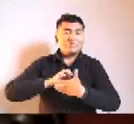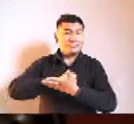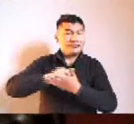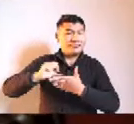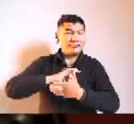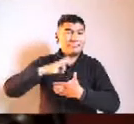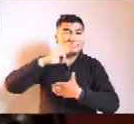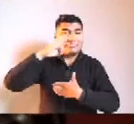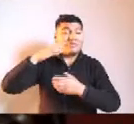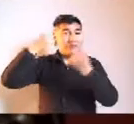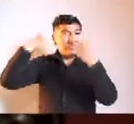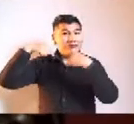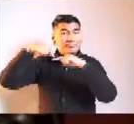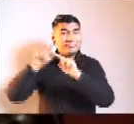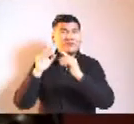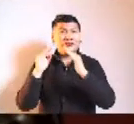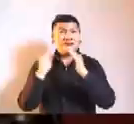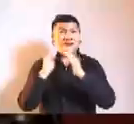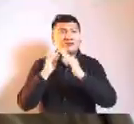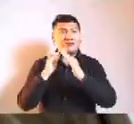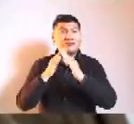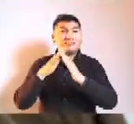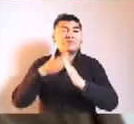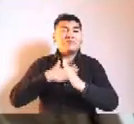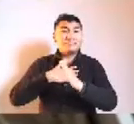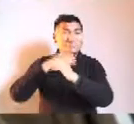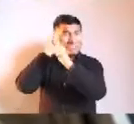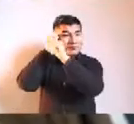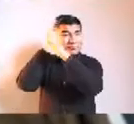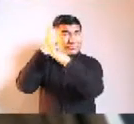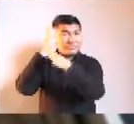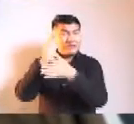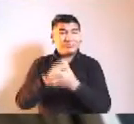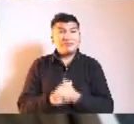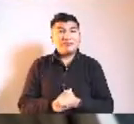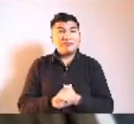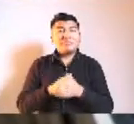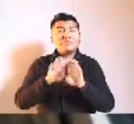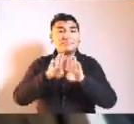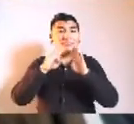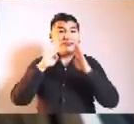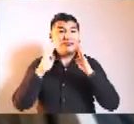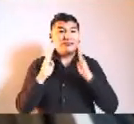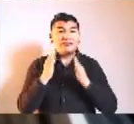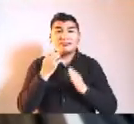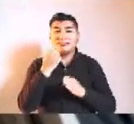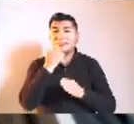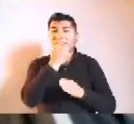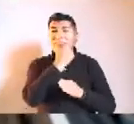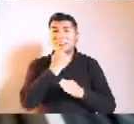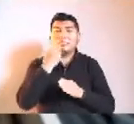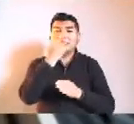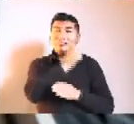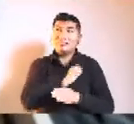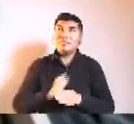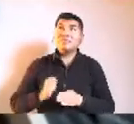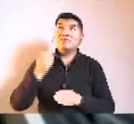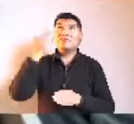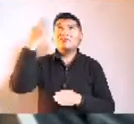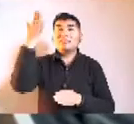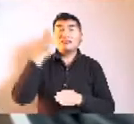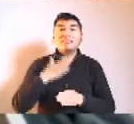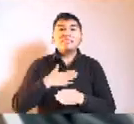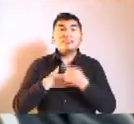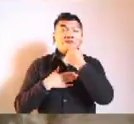Espíritu. Iré a la casa de mi Padre. Abre mis labios, Señor, y mi